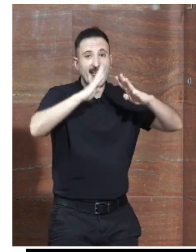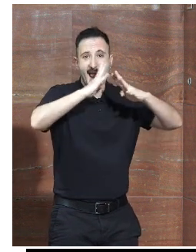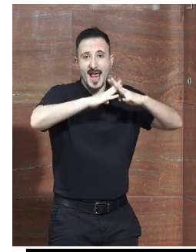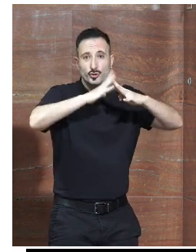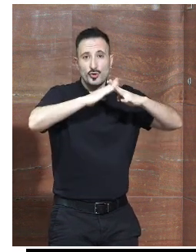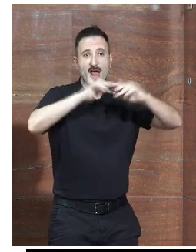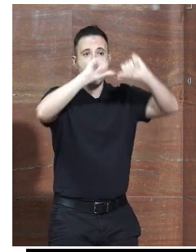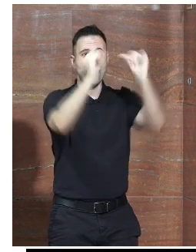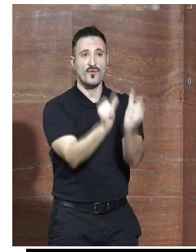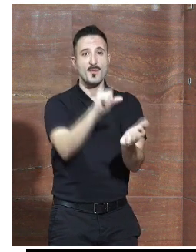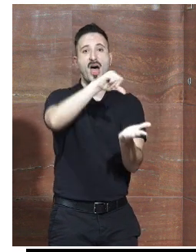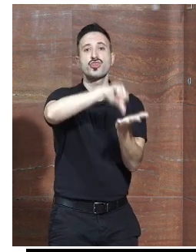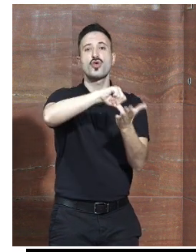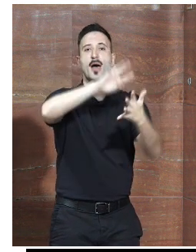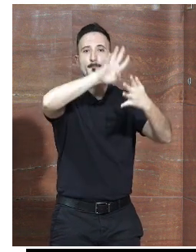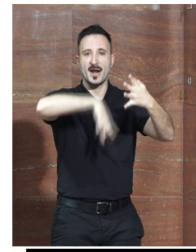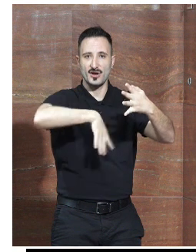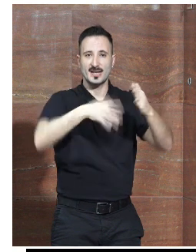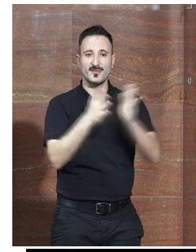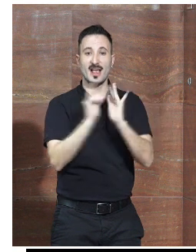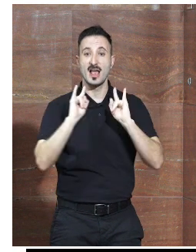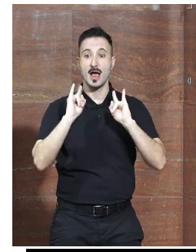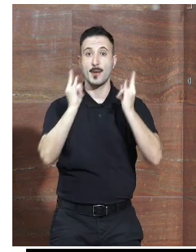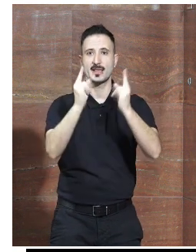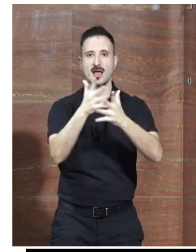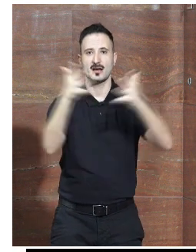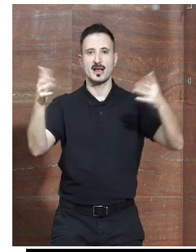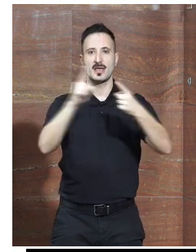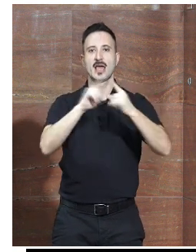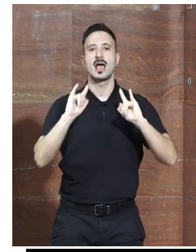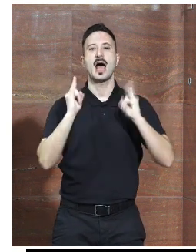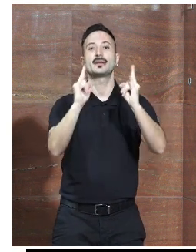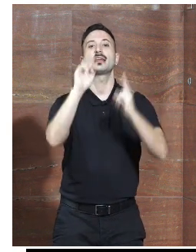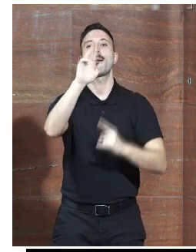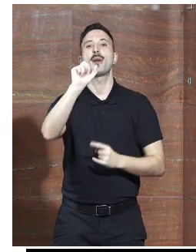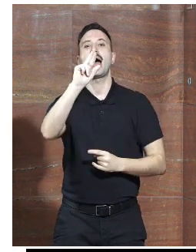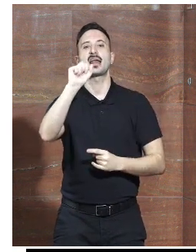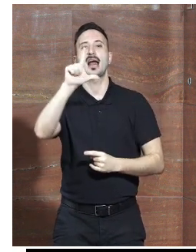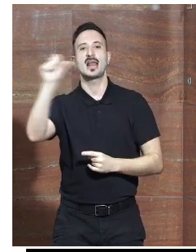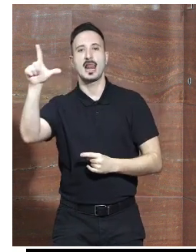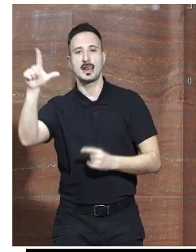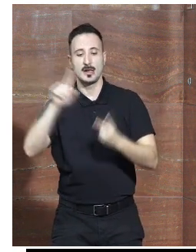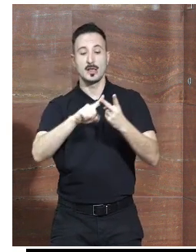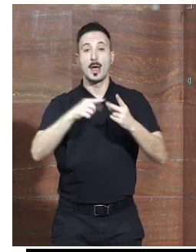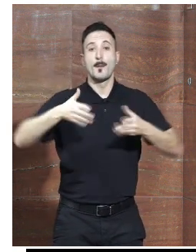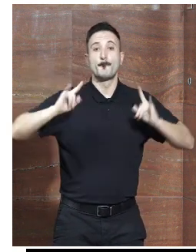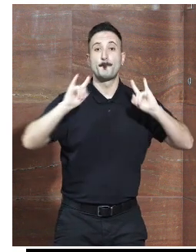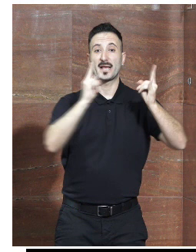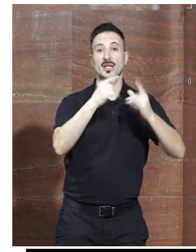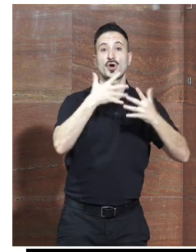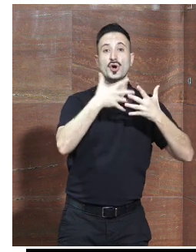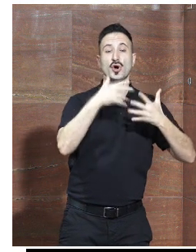forma urbana de Barcelona. Dos grandes avenidas, Avenida Meridiana, Avenida Paral·lel, el Paseo de Gracia y la Gran